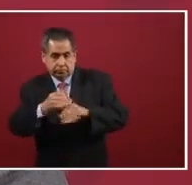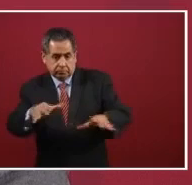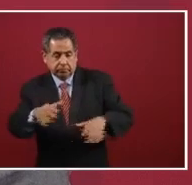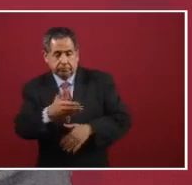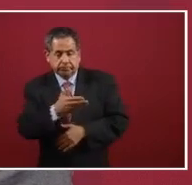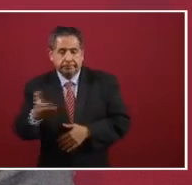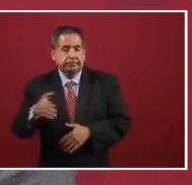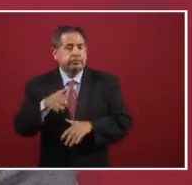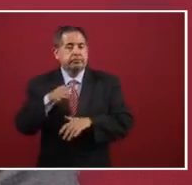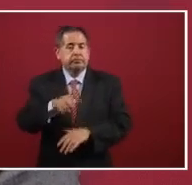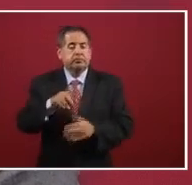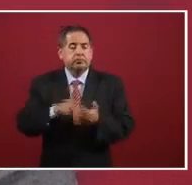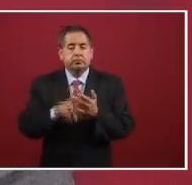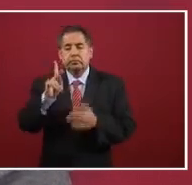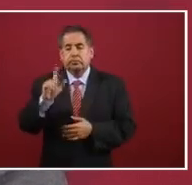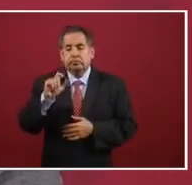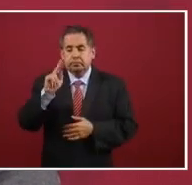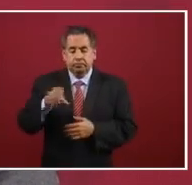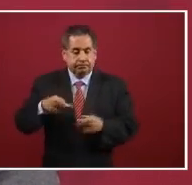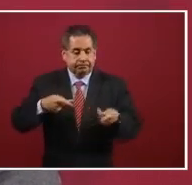lo del plano